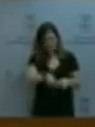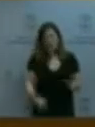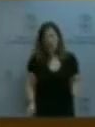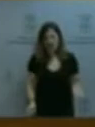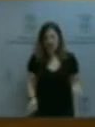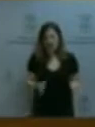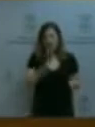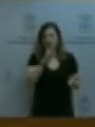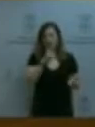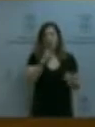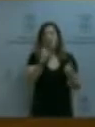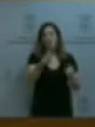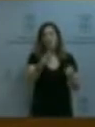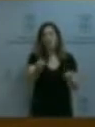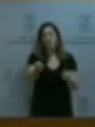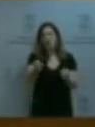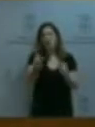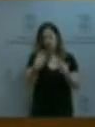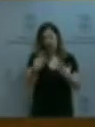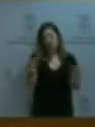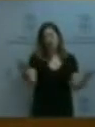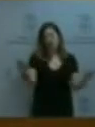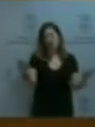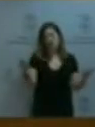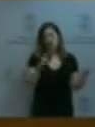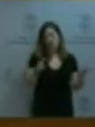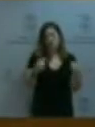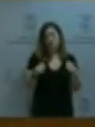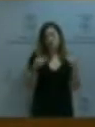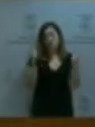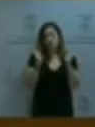última milonga. Lo que pasó con los fondos mineros,